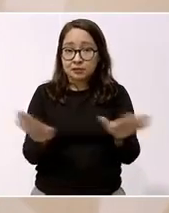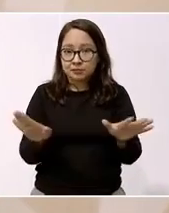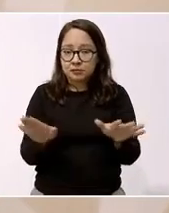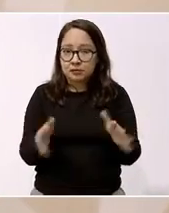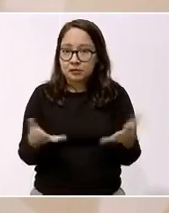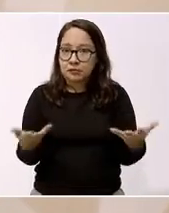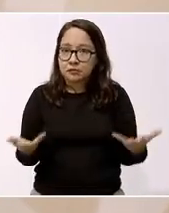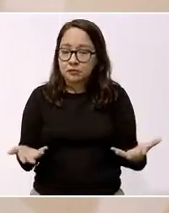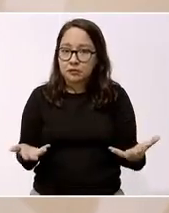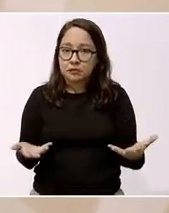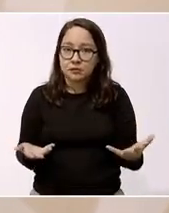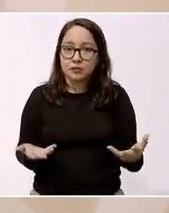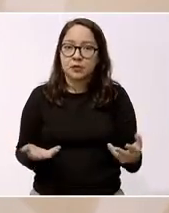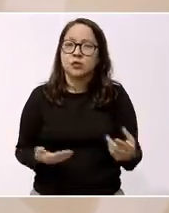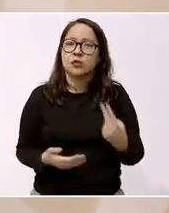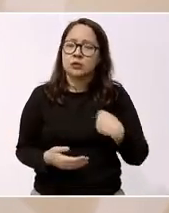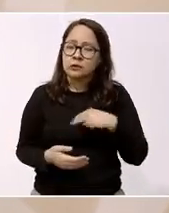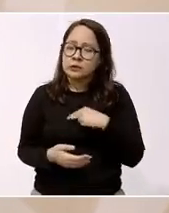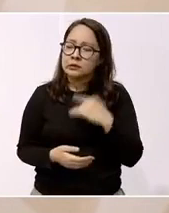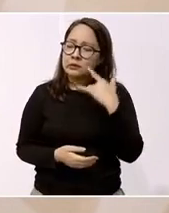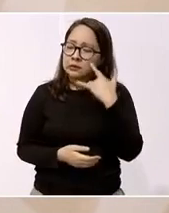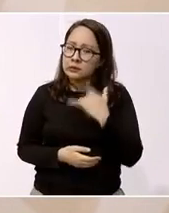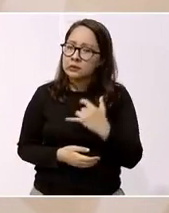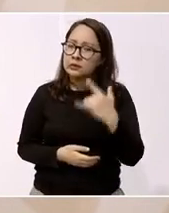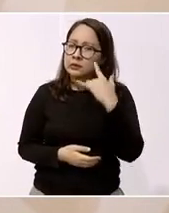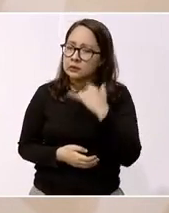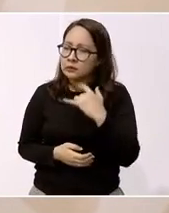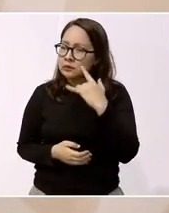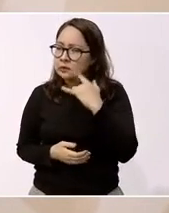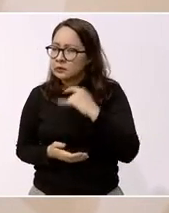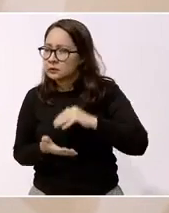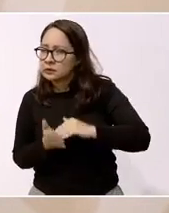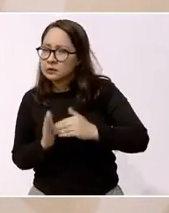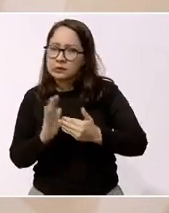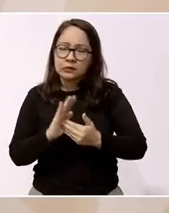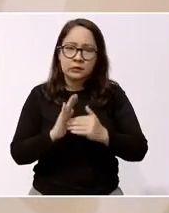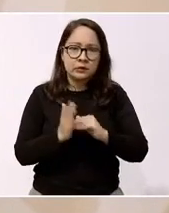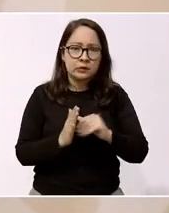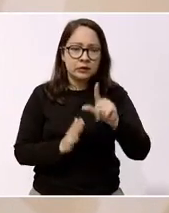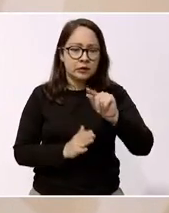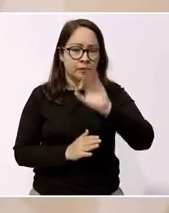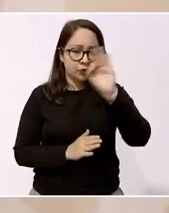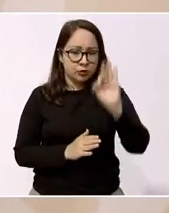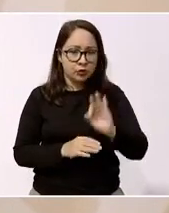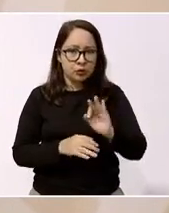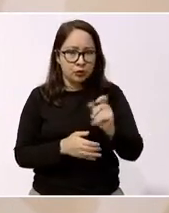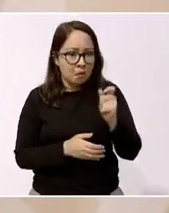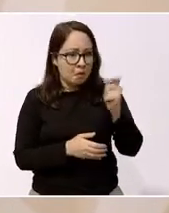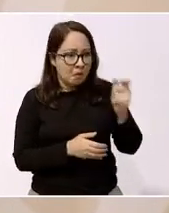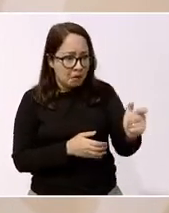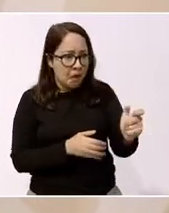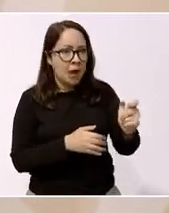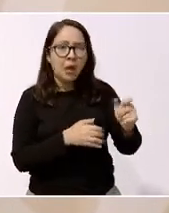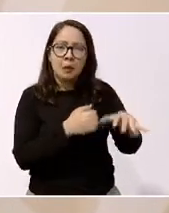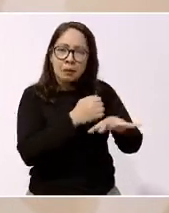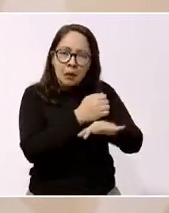Y hemos aumentado 70% el salario mínimo en términos reales. Y subimos